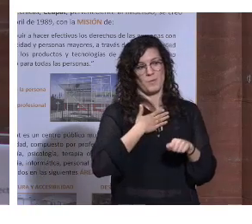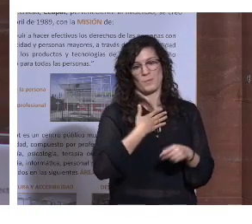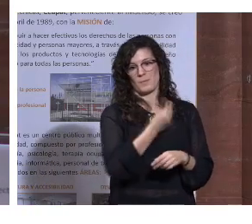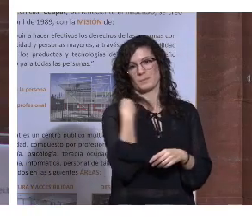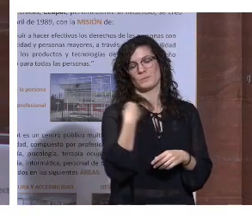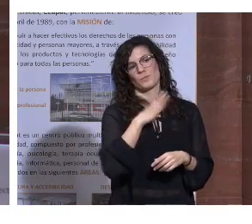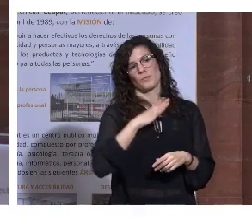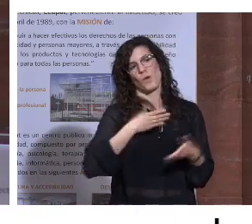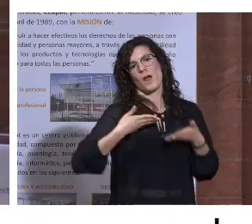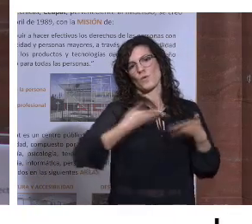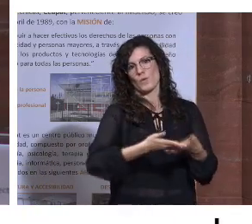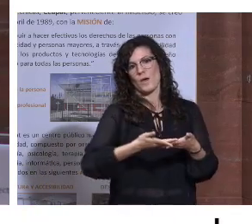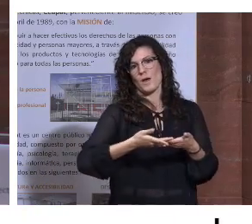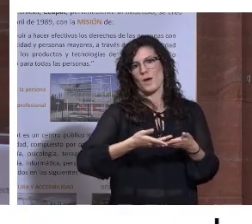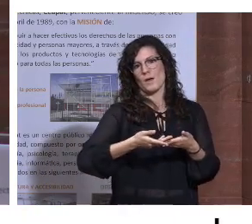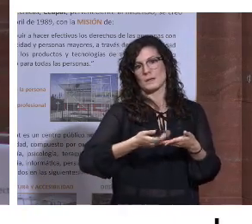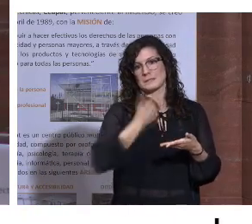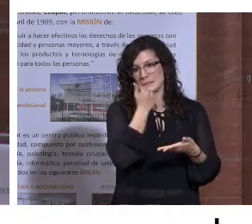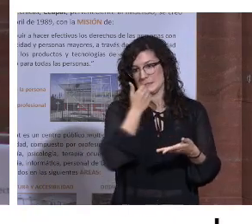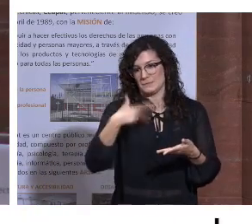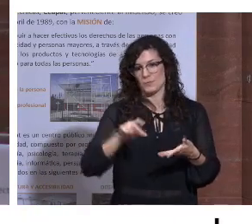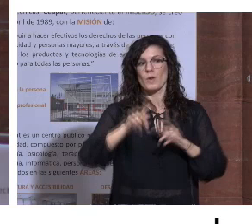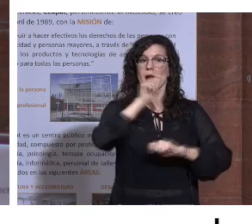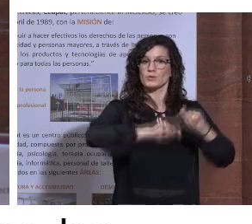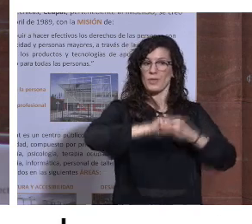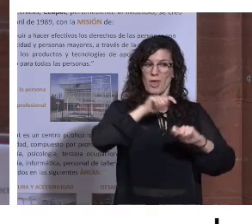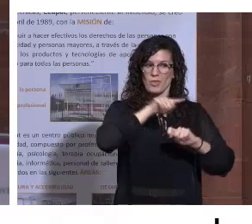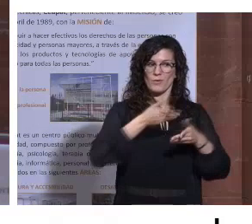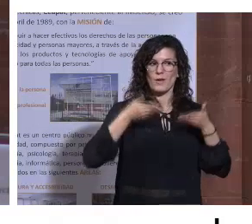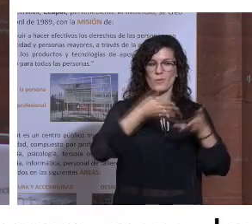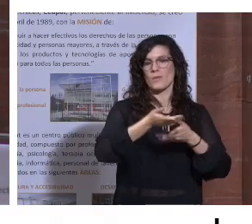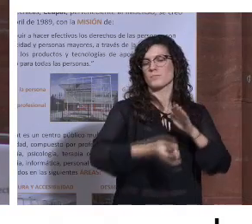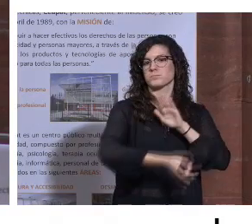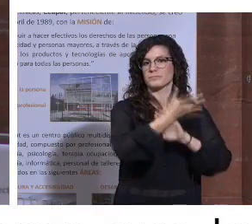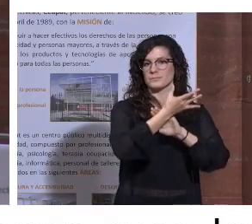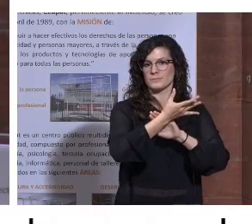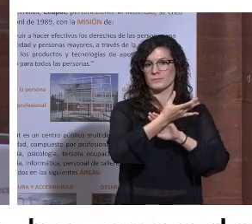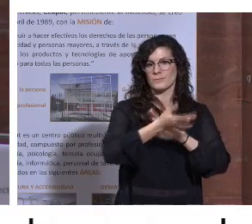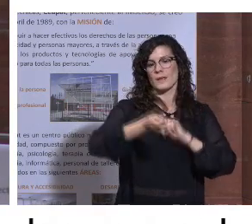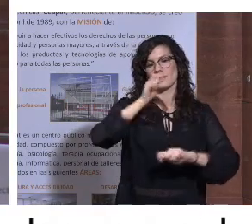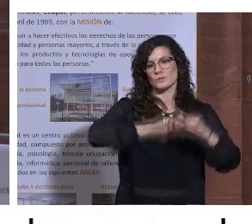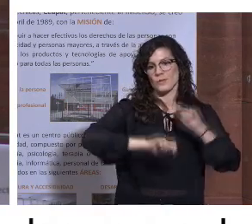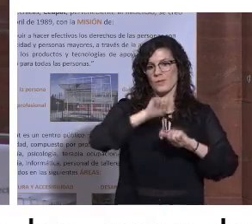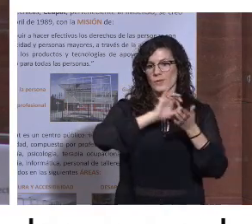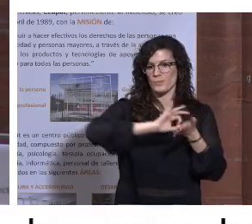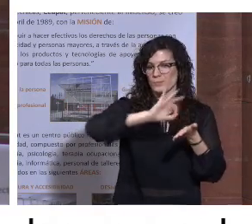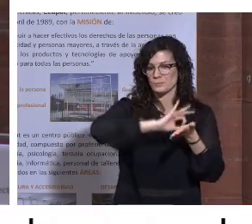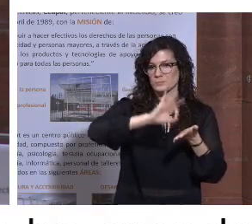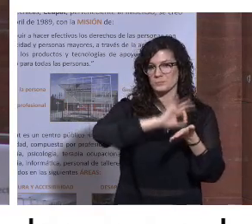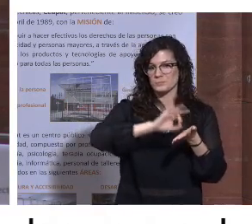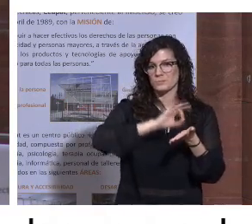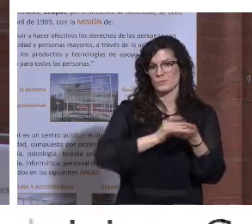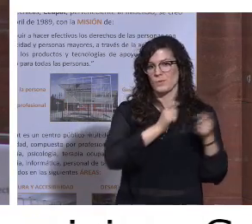a una asociación que se ha creado, hay varias, algunas prestando servicios, se lo dijimos a Manuel,